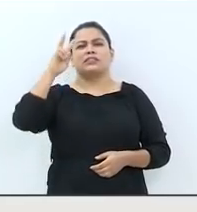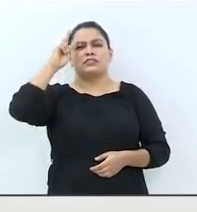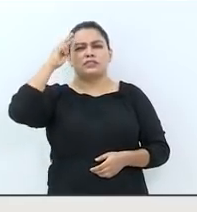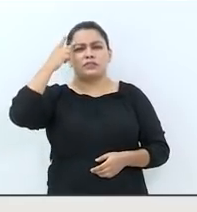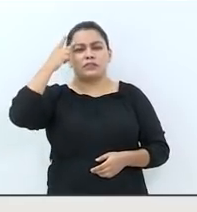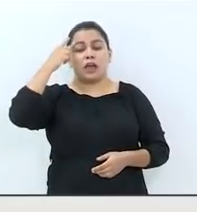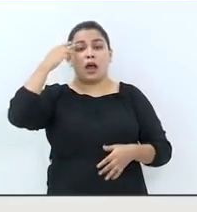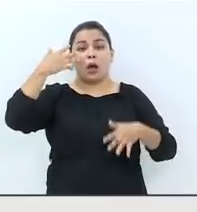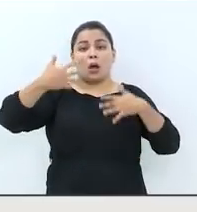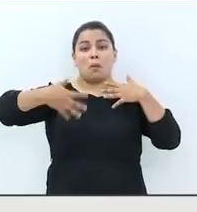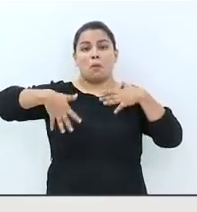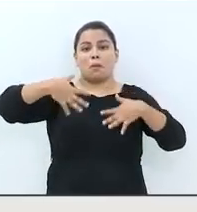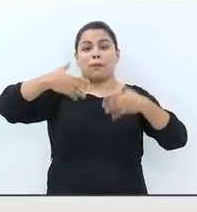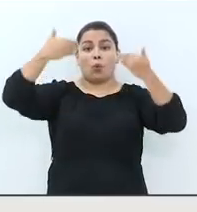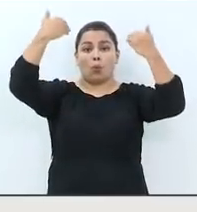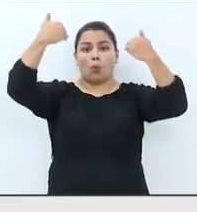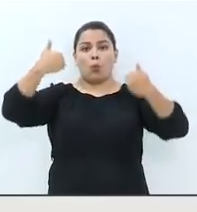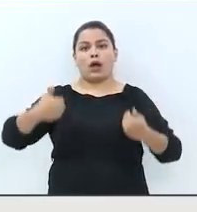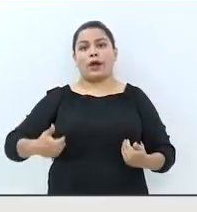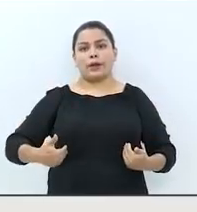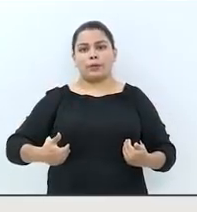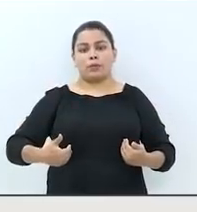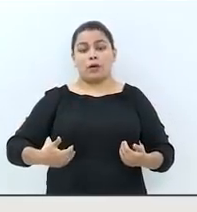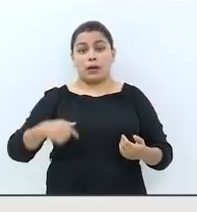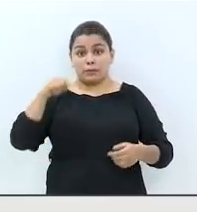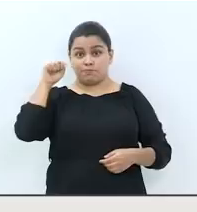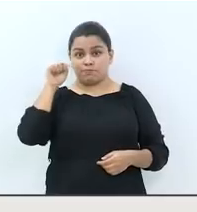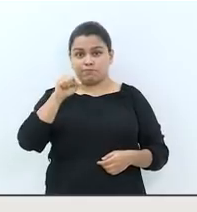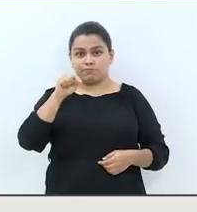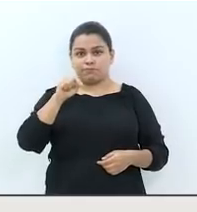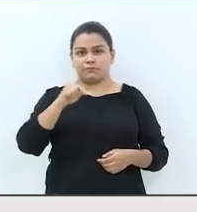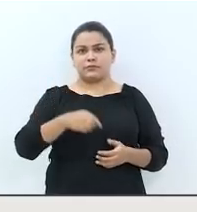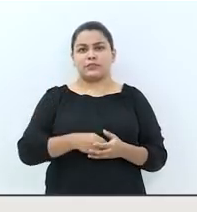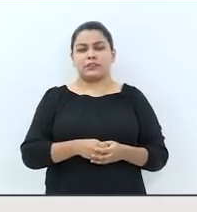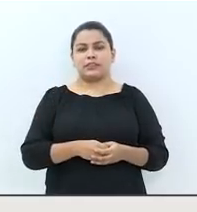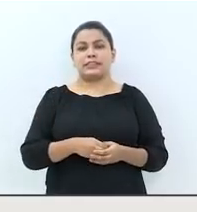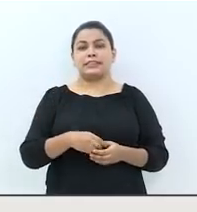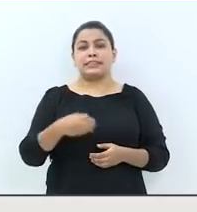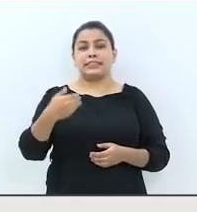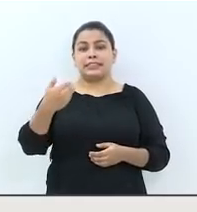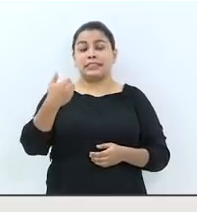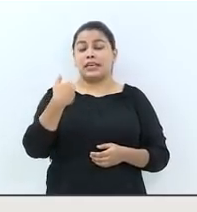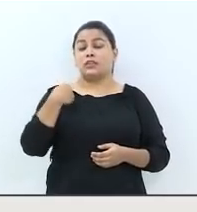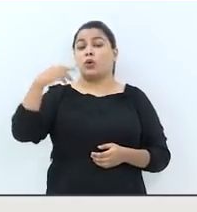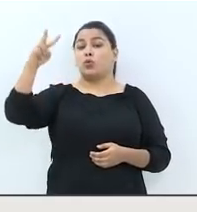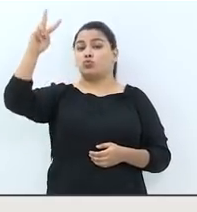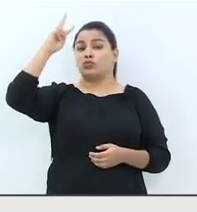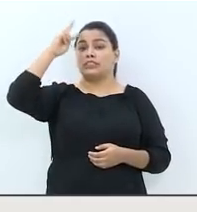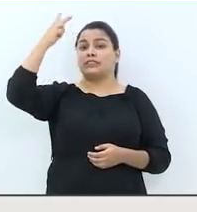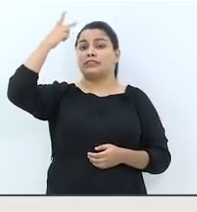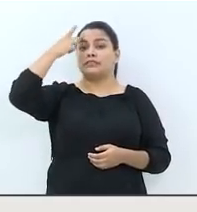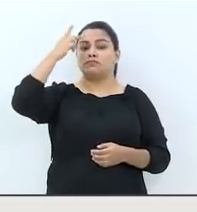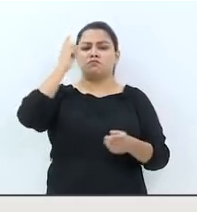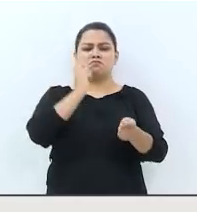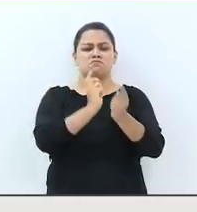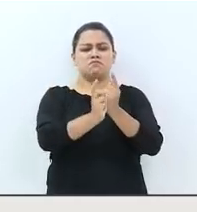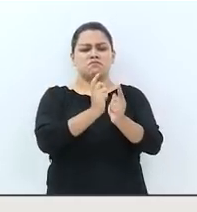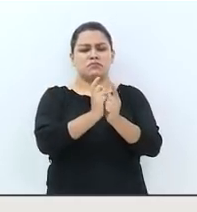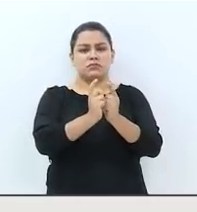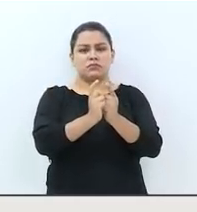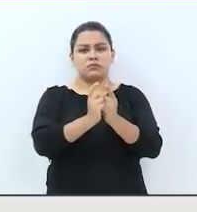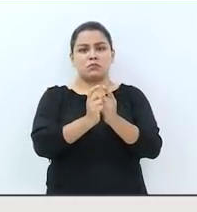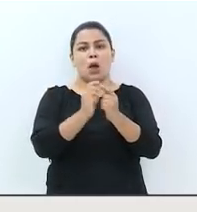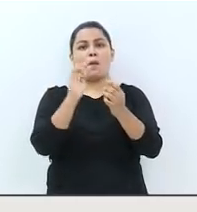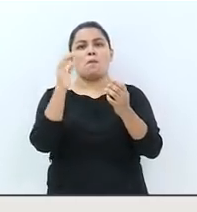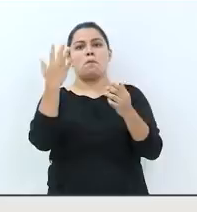movimientos corporales. Estos movimientos corporales no son antojadizos, sino que tienen un valor significativo con la interacción. ¿Qué quiere decir? Mover